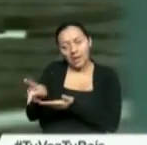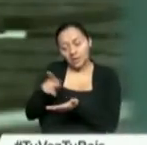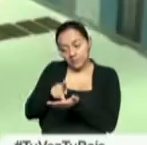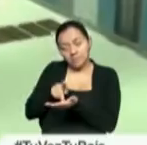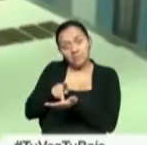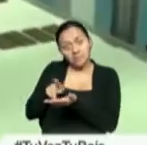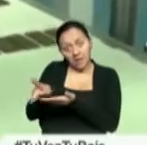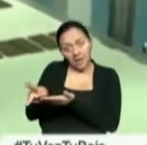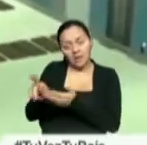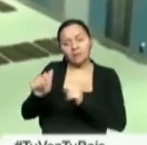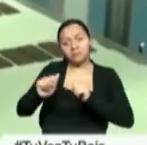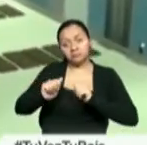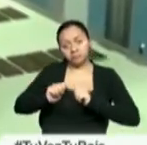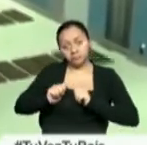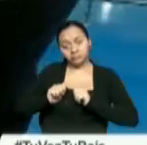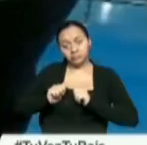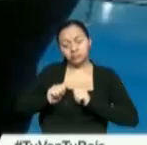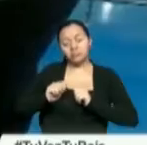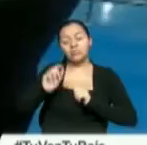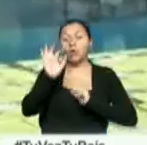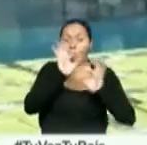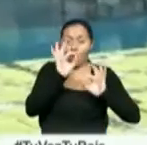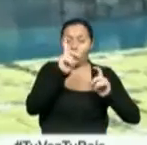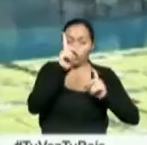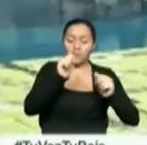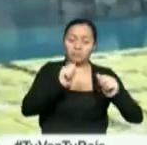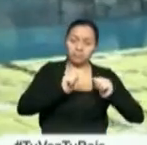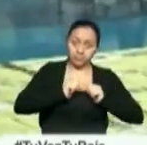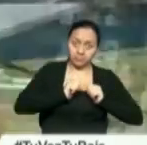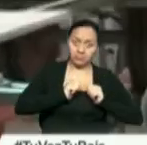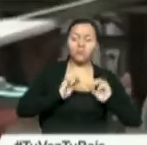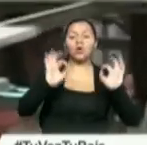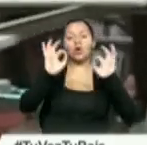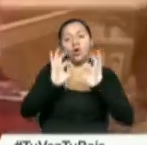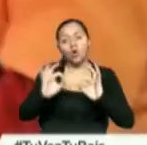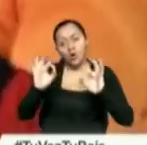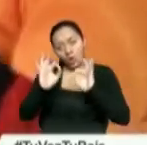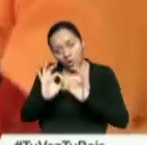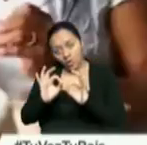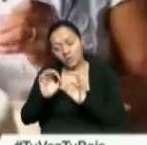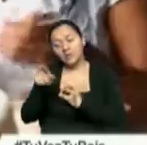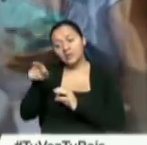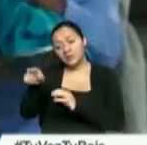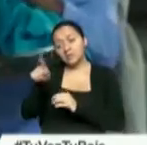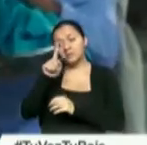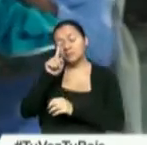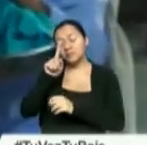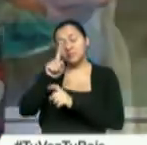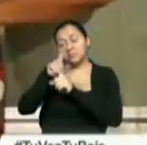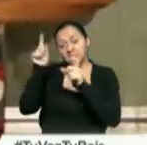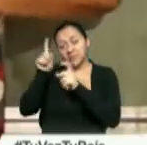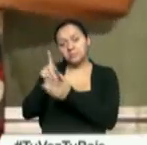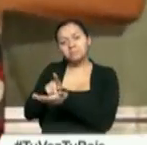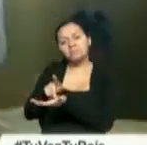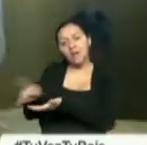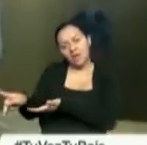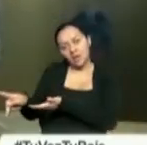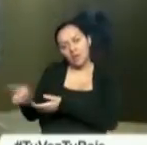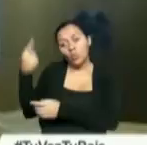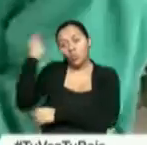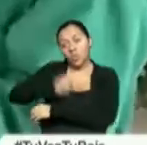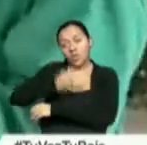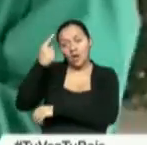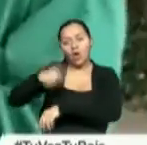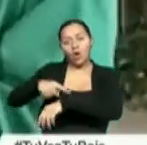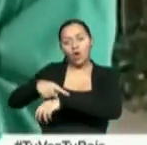para el descanso mediante acuerdo entre empleador y trabajador o bien el empleador deberá pagar a sus trabajadores la